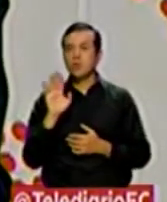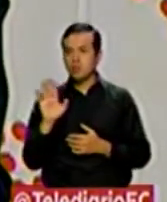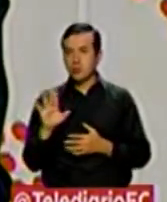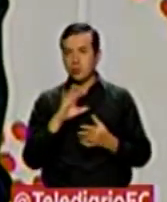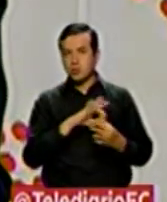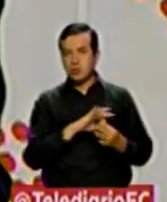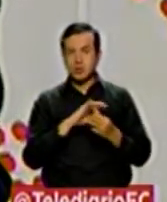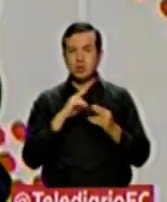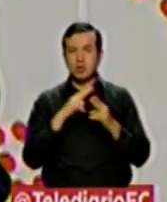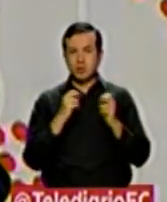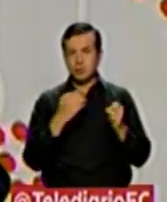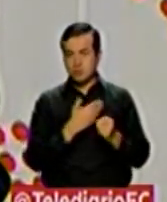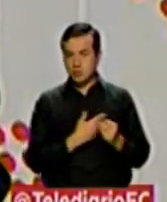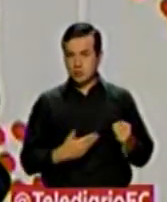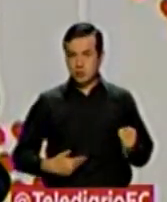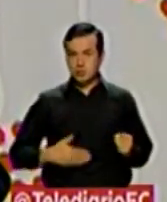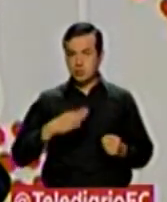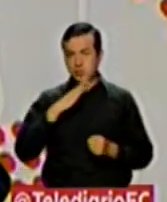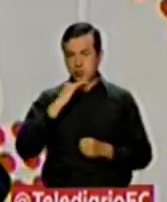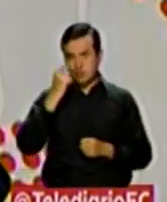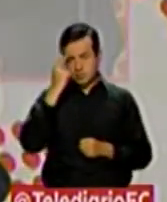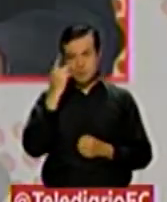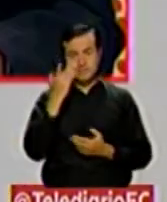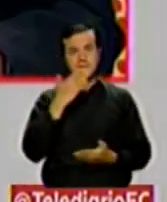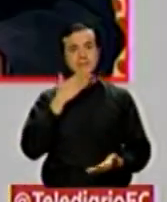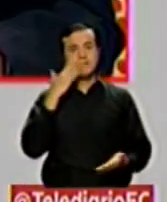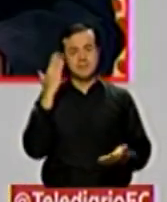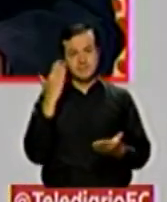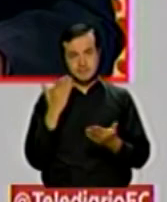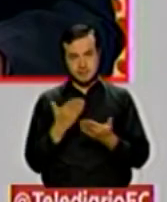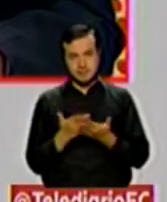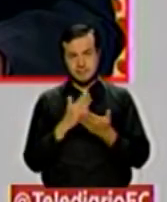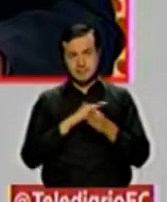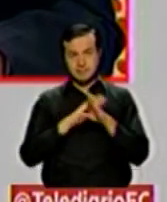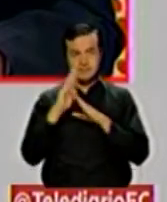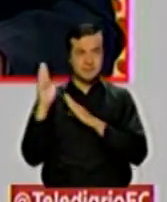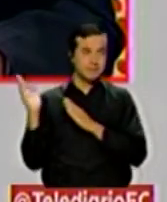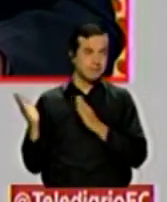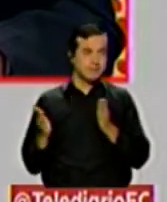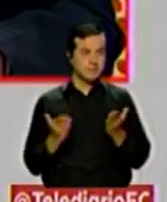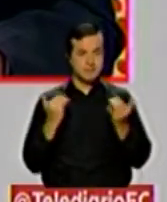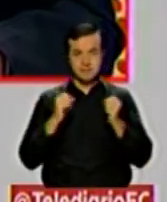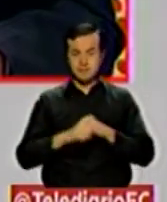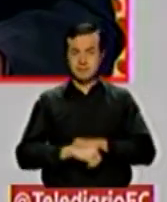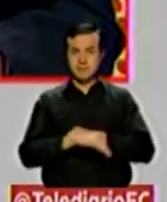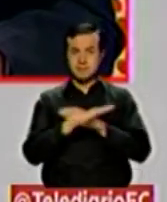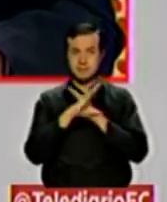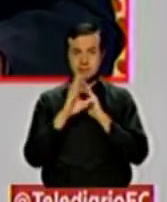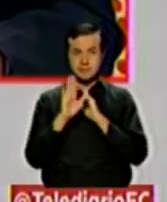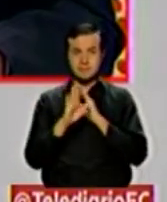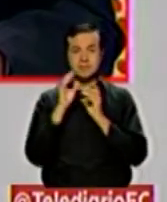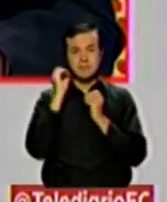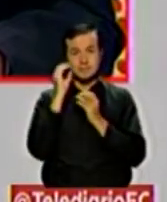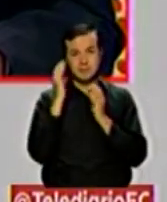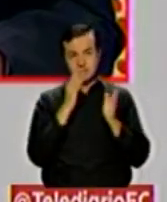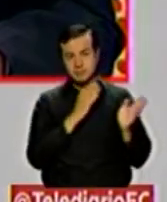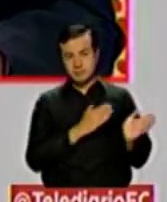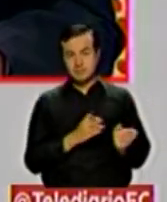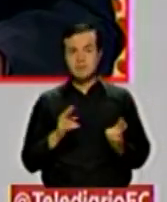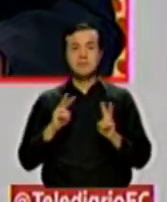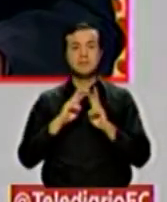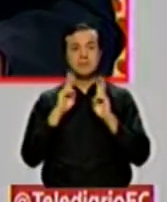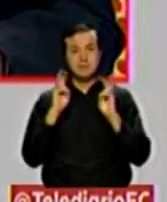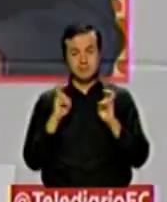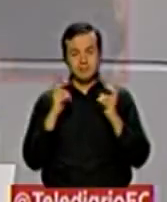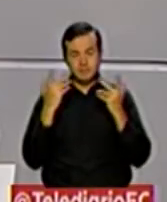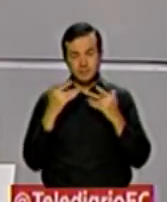con el expresidente Correa. Gracias por aceptar esta invitación esta mañana y por sus comentarios sobre este